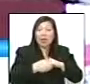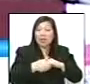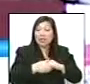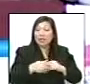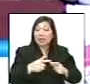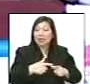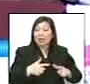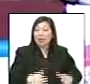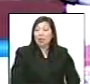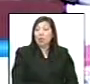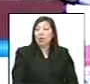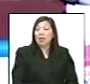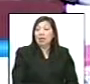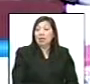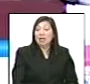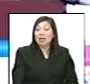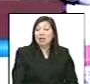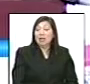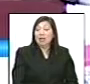país, ¿no?